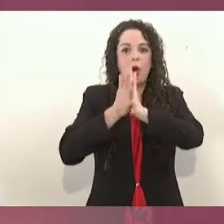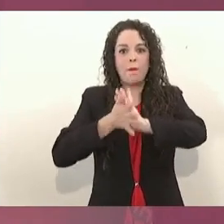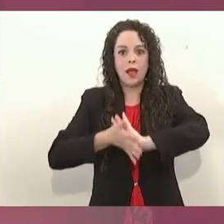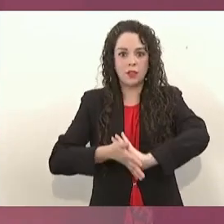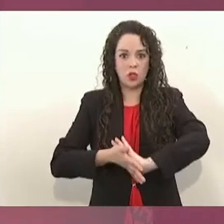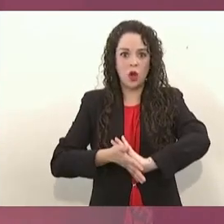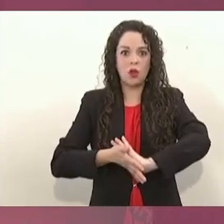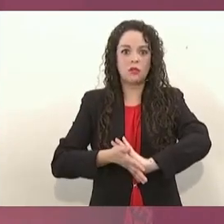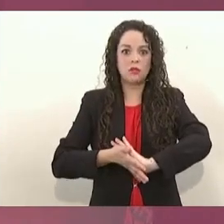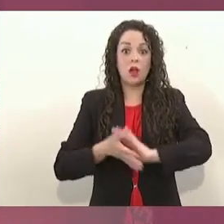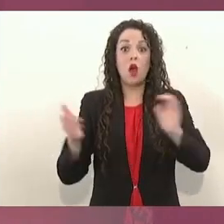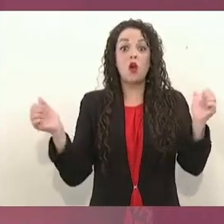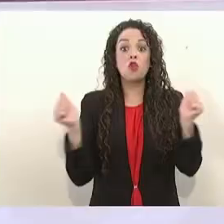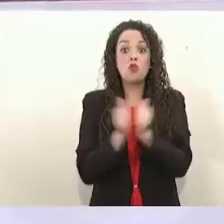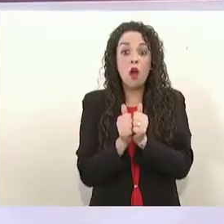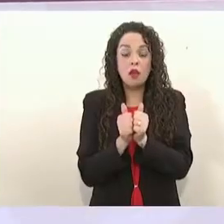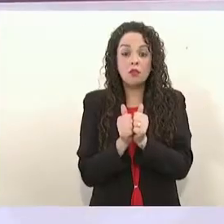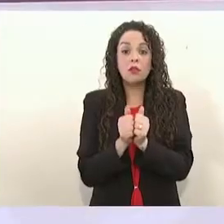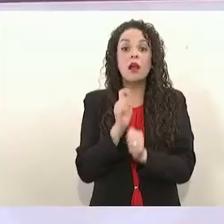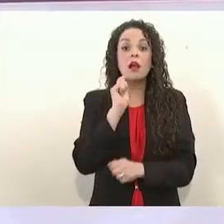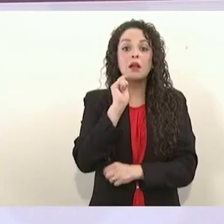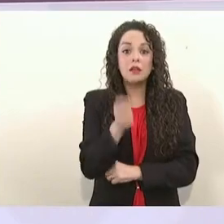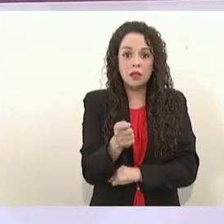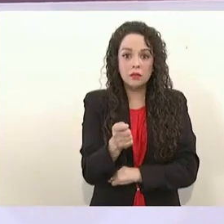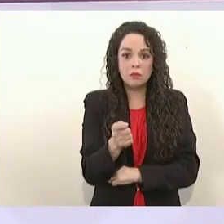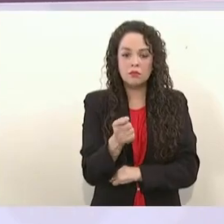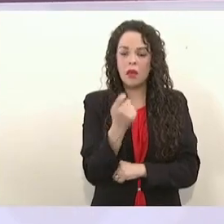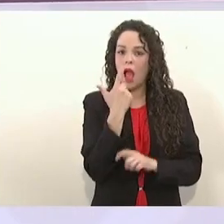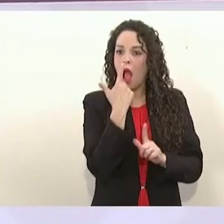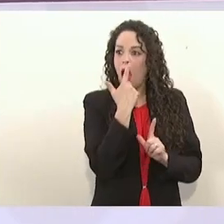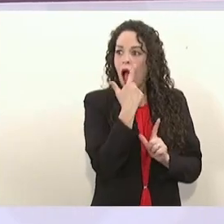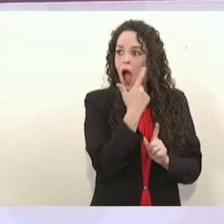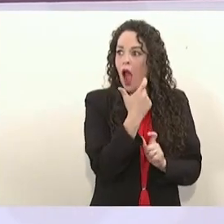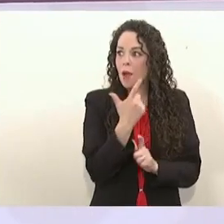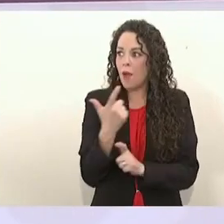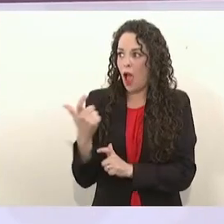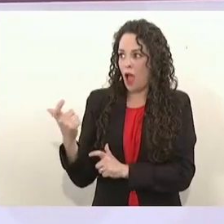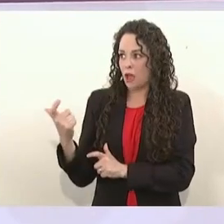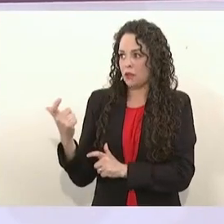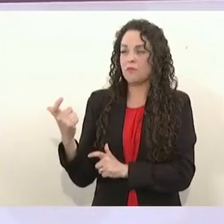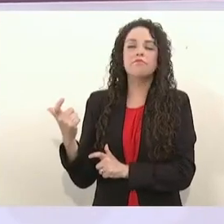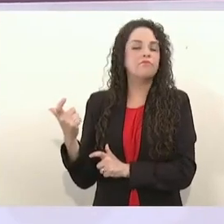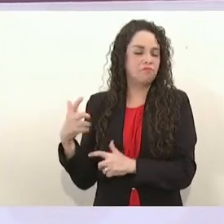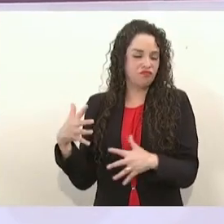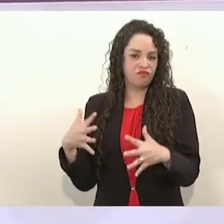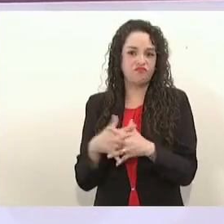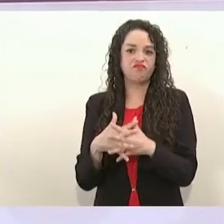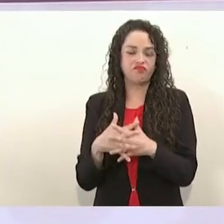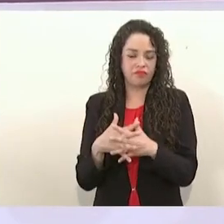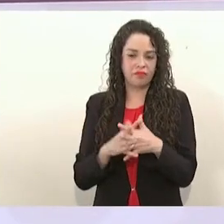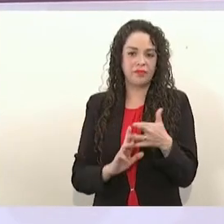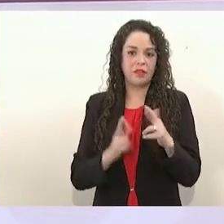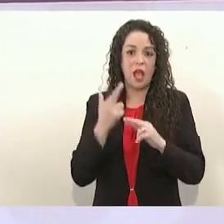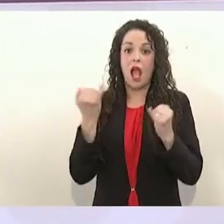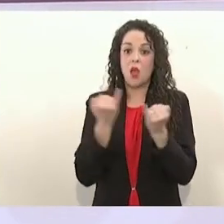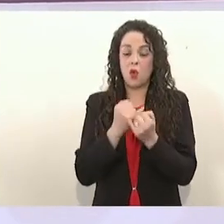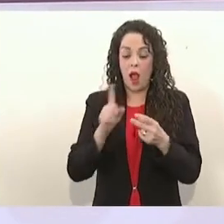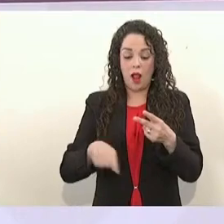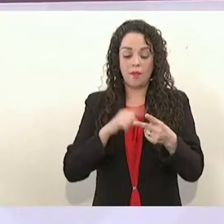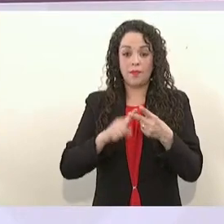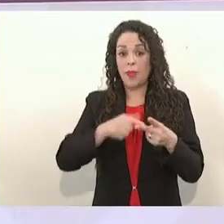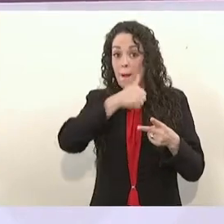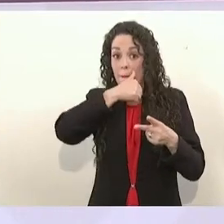con las armas. Lo mismo en la segunda transformación encabezada por